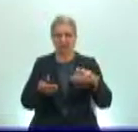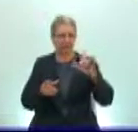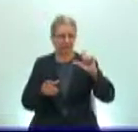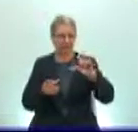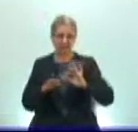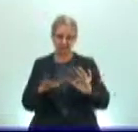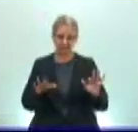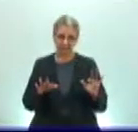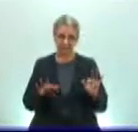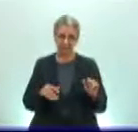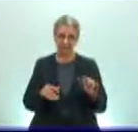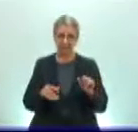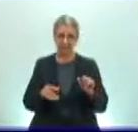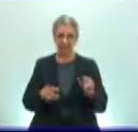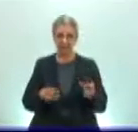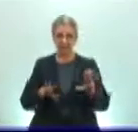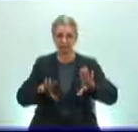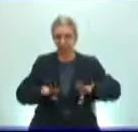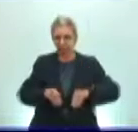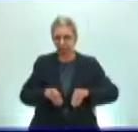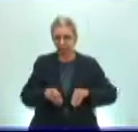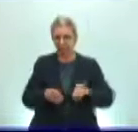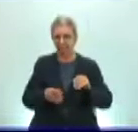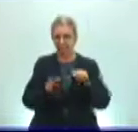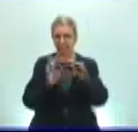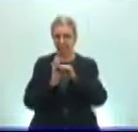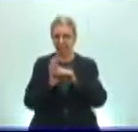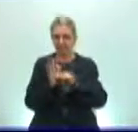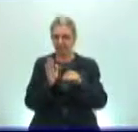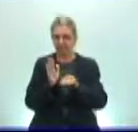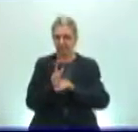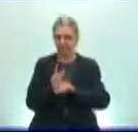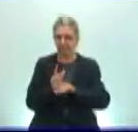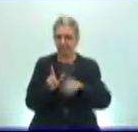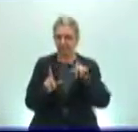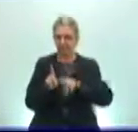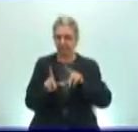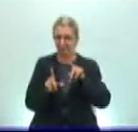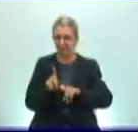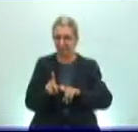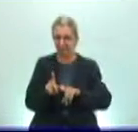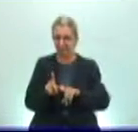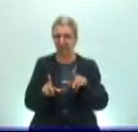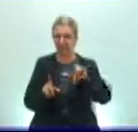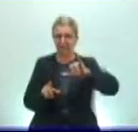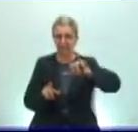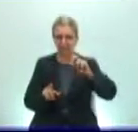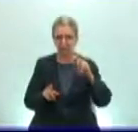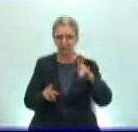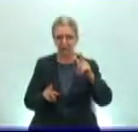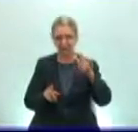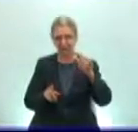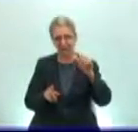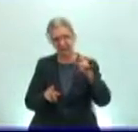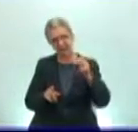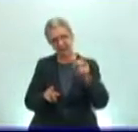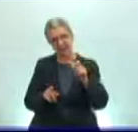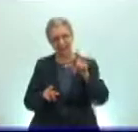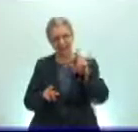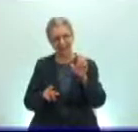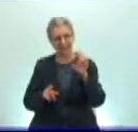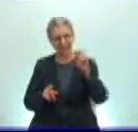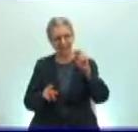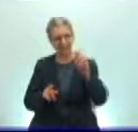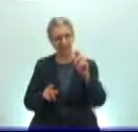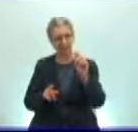medidas para el desarrollo de la República Soviética del Báltico, Lituania, Letonia y Estonia, que se habían